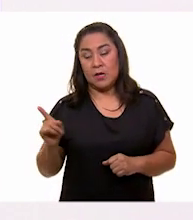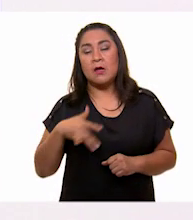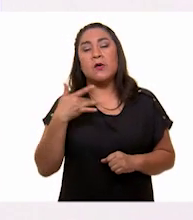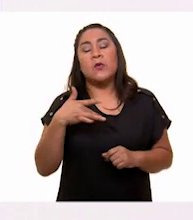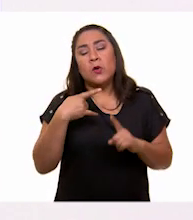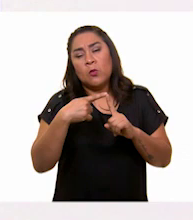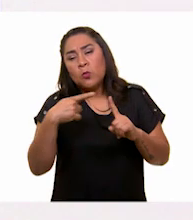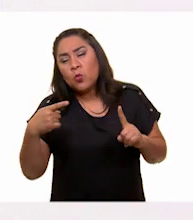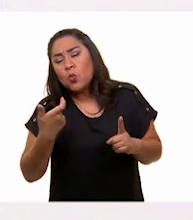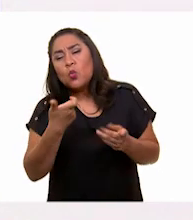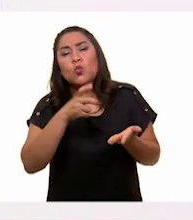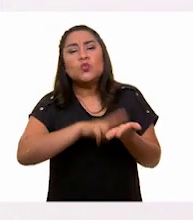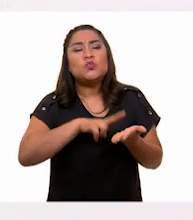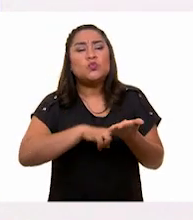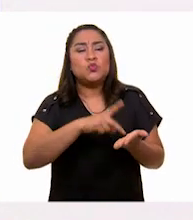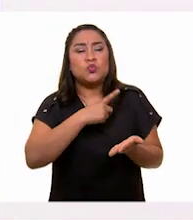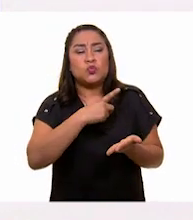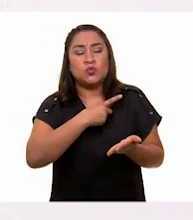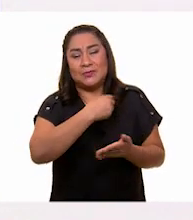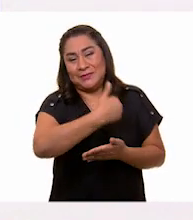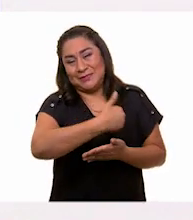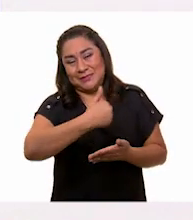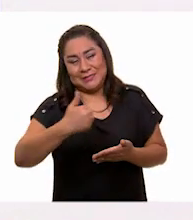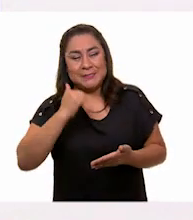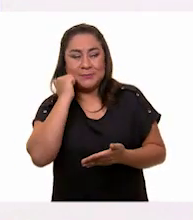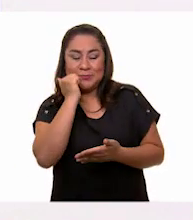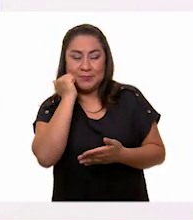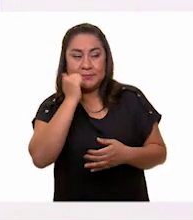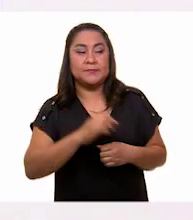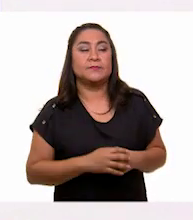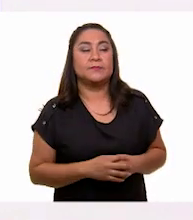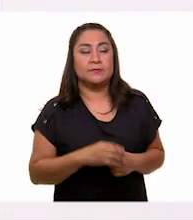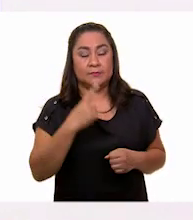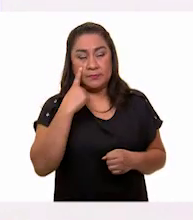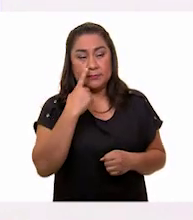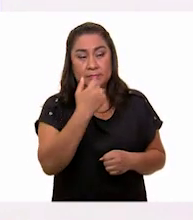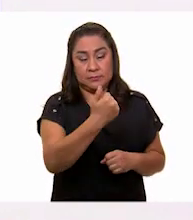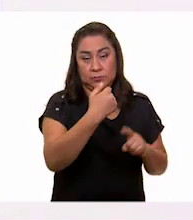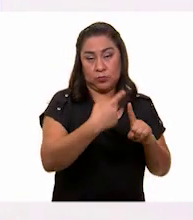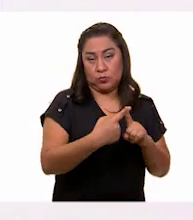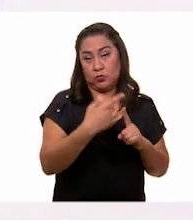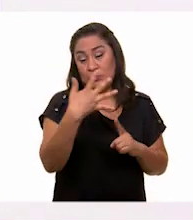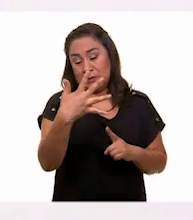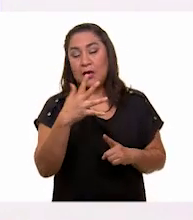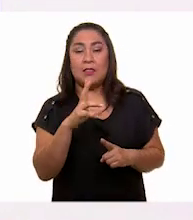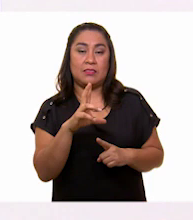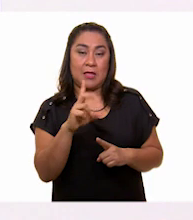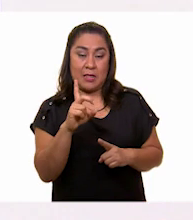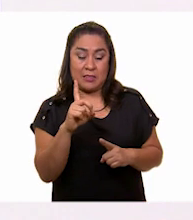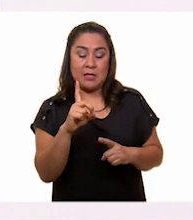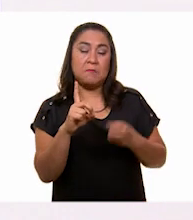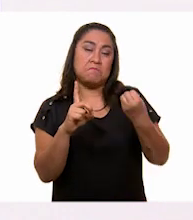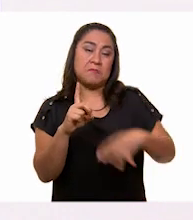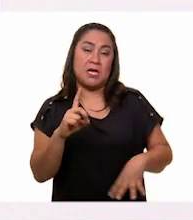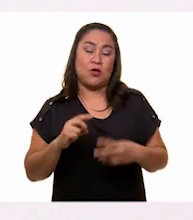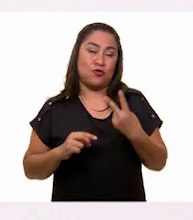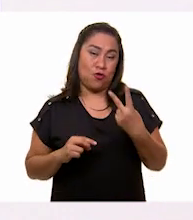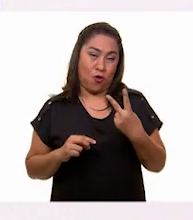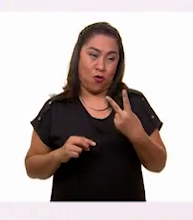calcular el valor de cada jabón. Y entonces vamos a tener 6 por 5, 30. Nos sobran